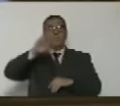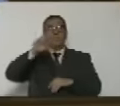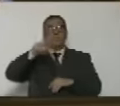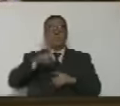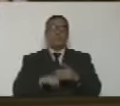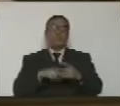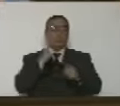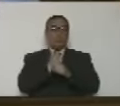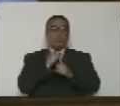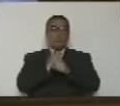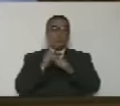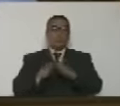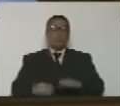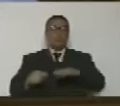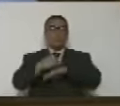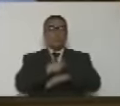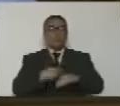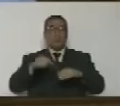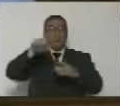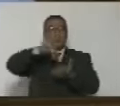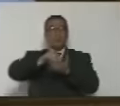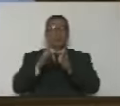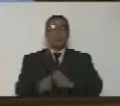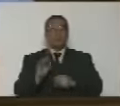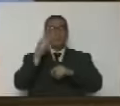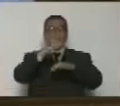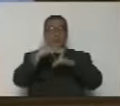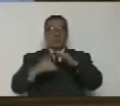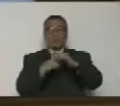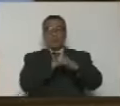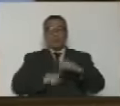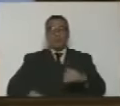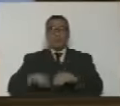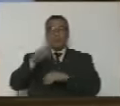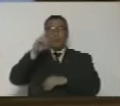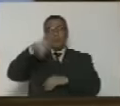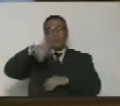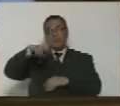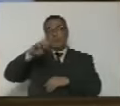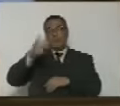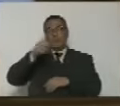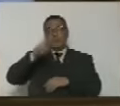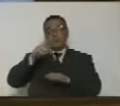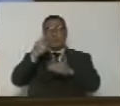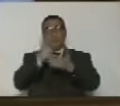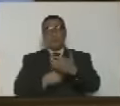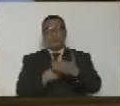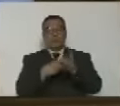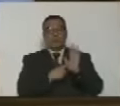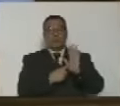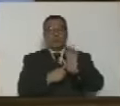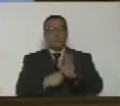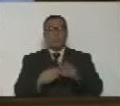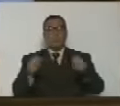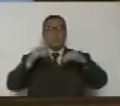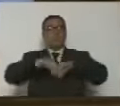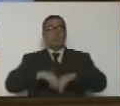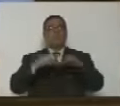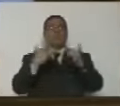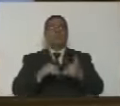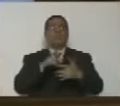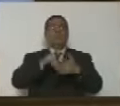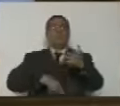y funcionarios del gobierno iraní. El primer vicepresidente, diputado Pedro Infante, presentó en la plenaria el proyecto de acuerdo. Una vez